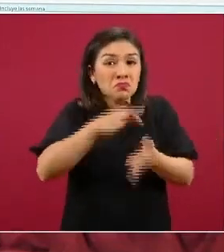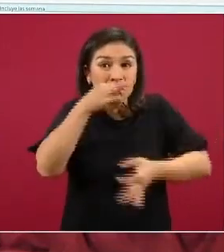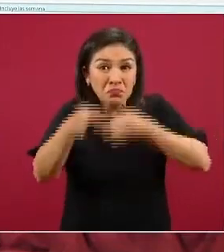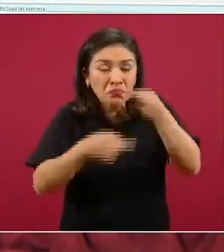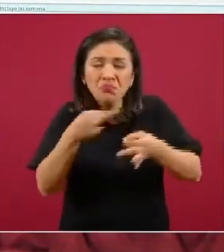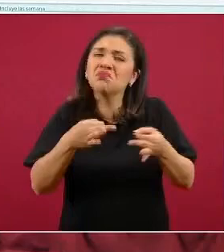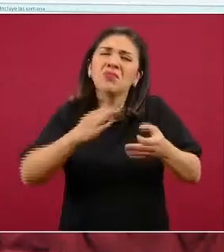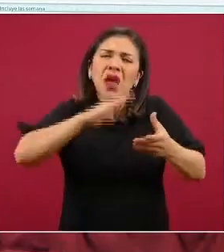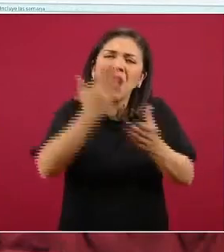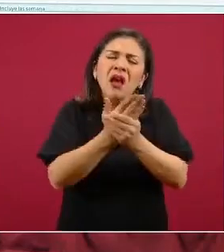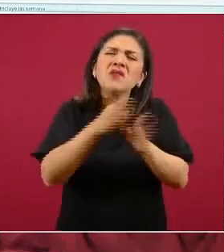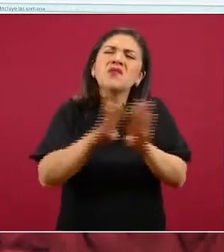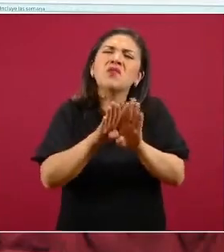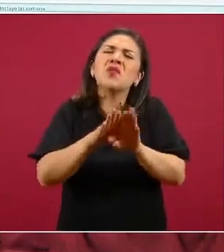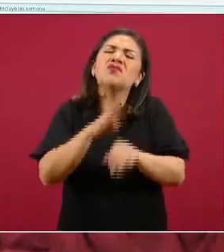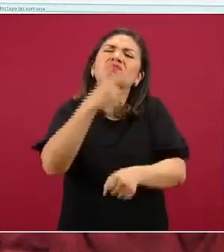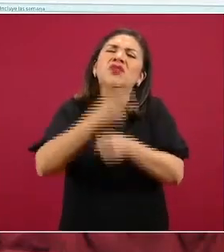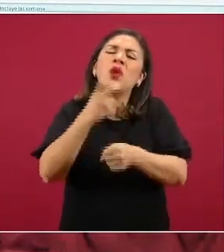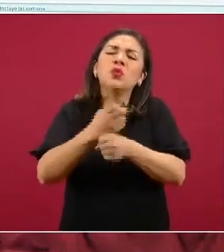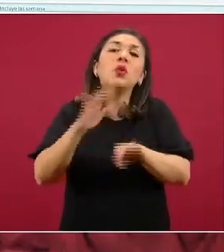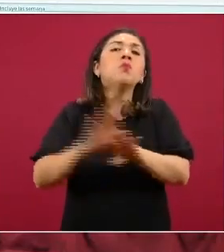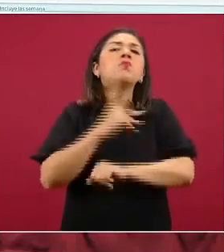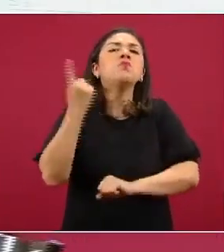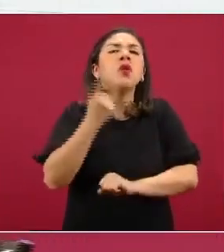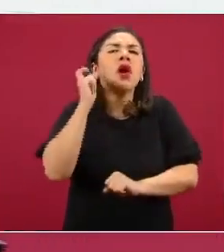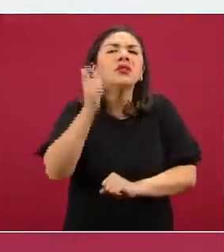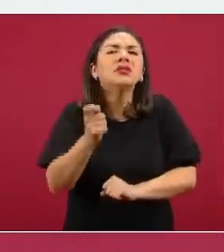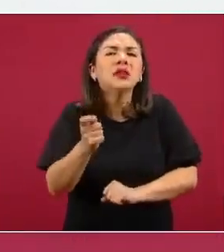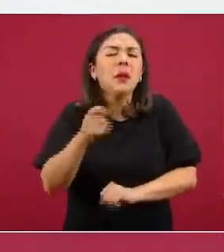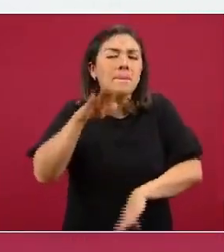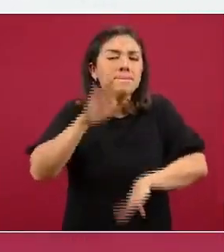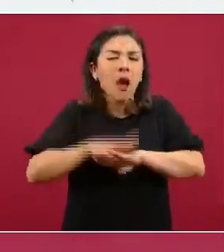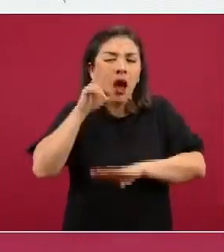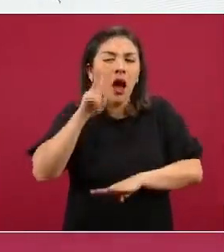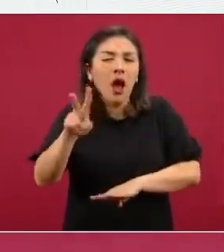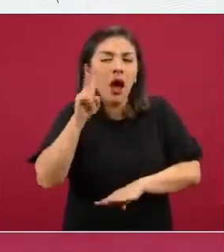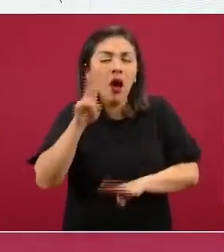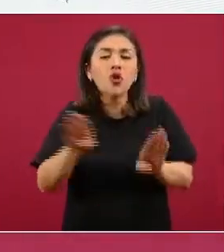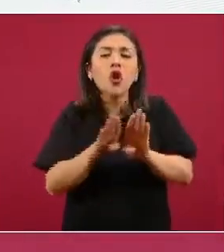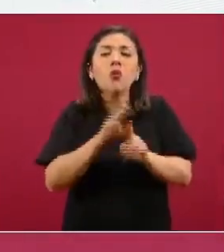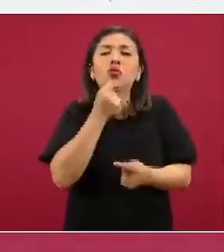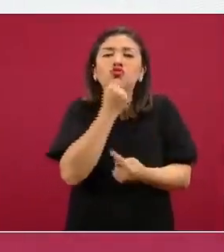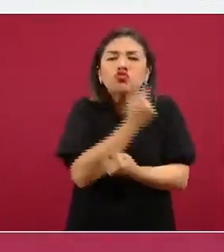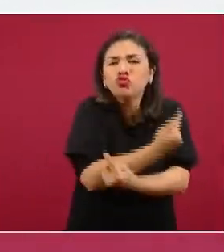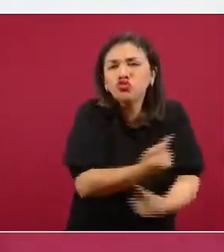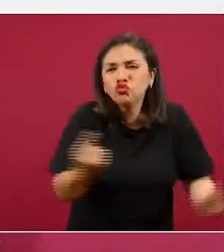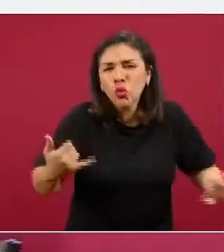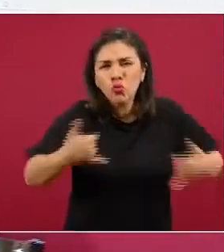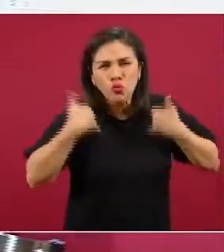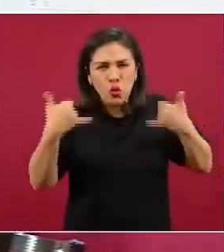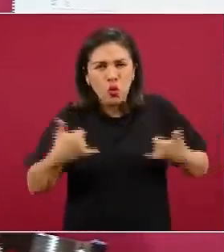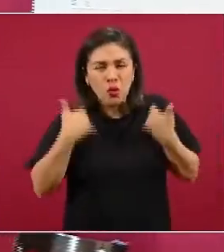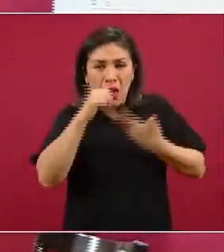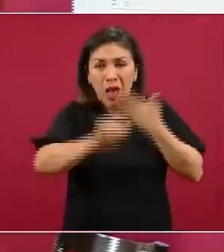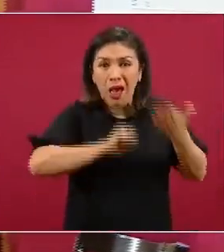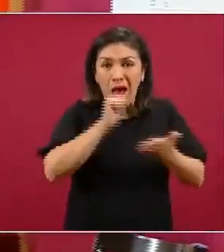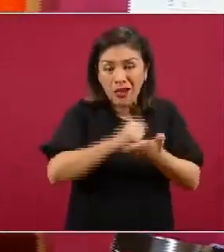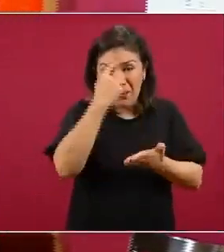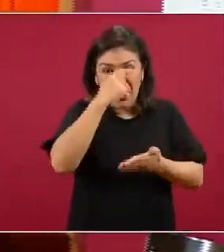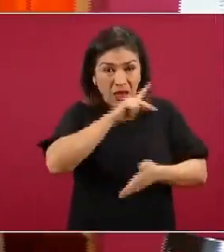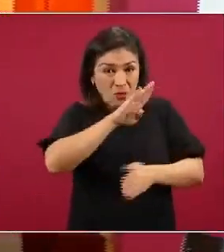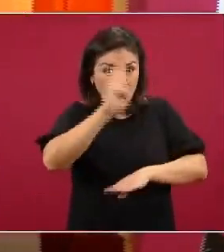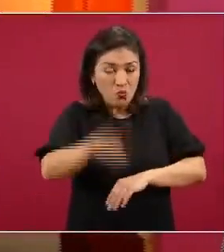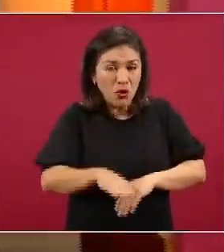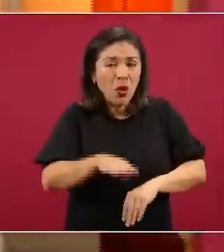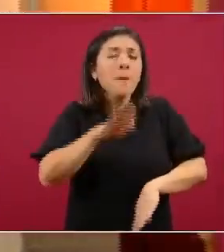mezcla de subreporte porque especialmente en los niños más pequeños el acta de defunción muchas